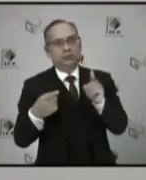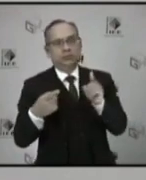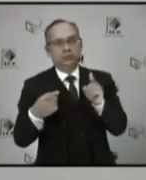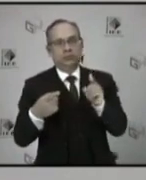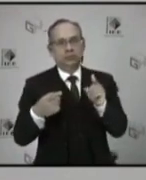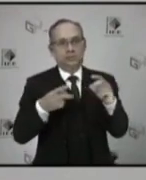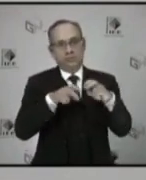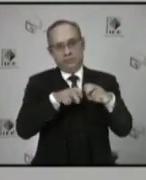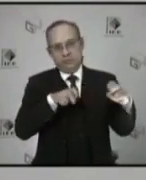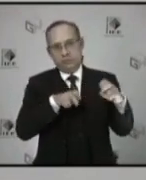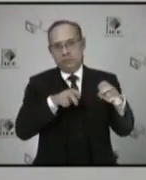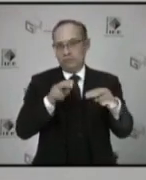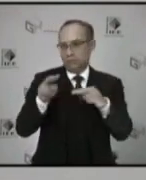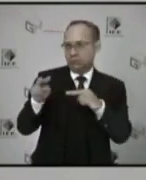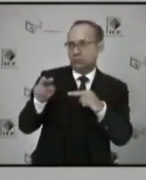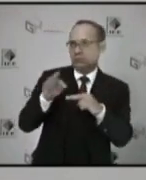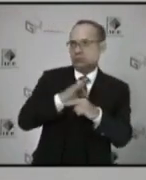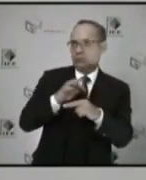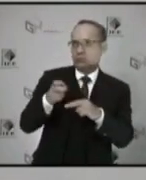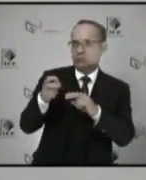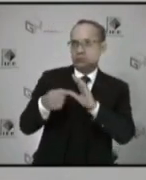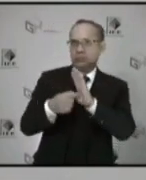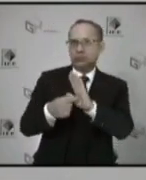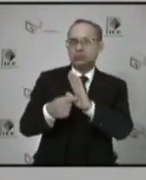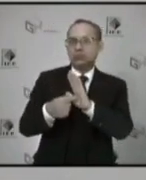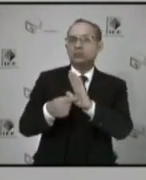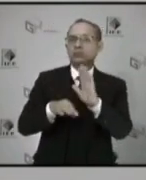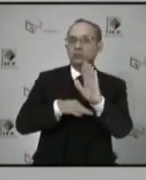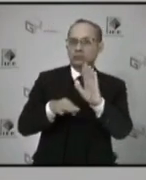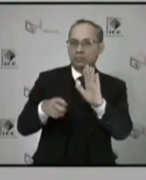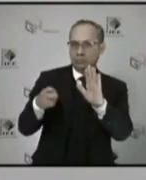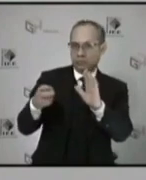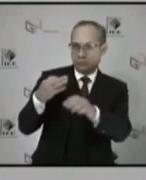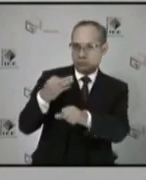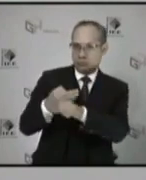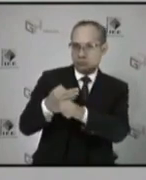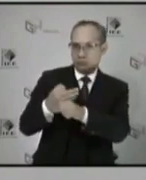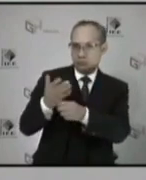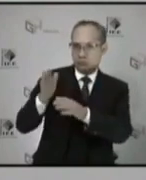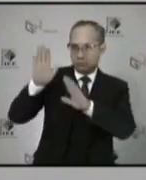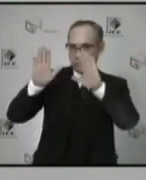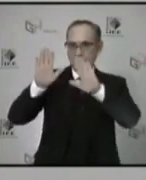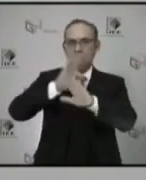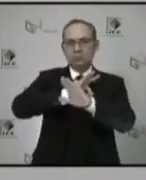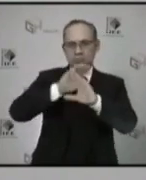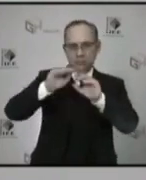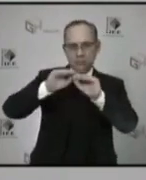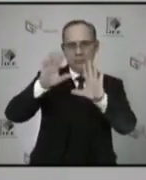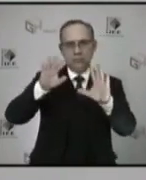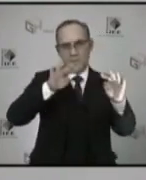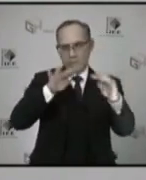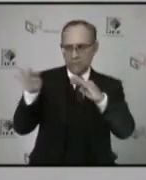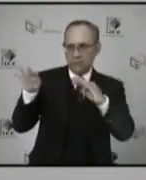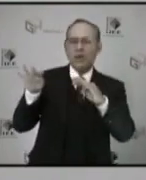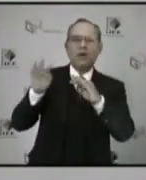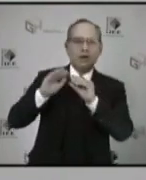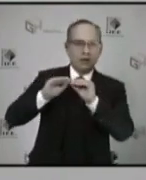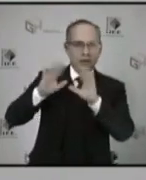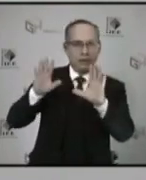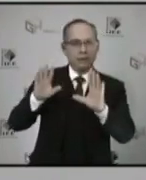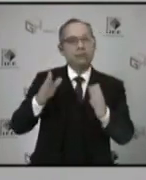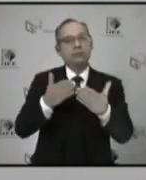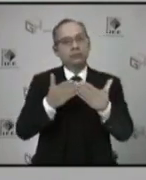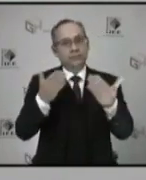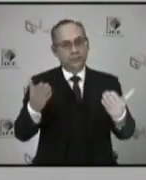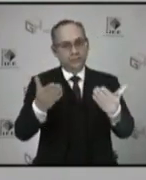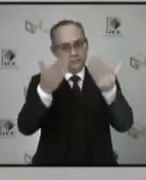palabra ya, vamos ahora al espacio de contrarréplica. Ahora tiene espacio. Ya había terminado en este momento, ¿no? Sí, claro. Vamos al espacio de